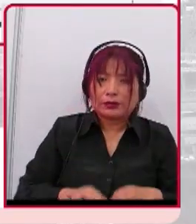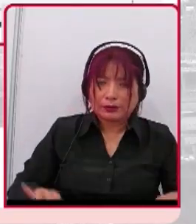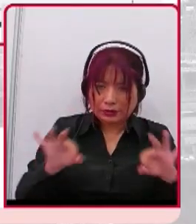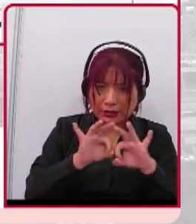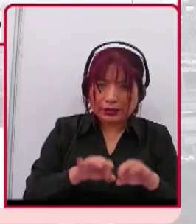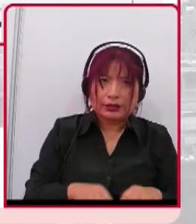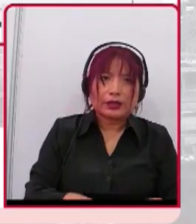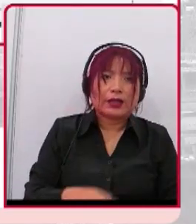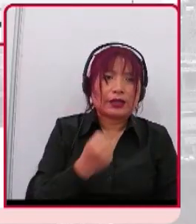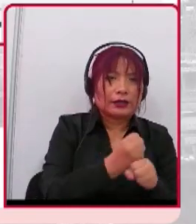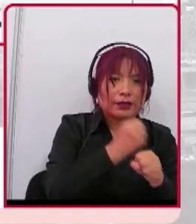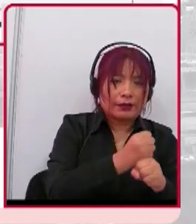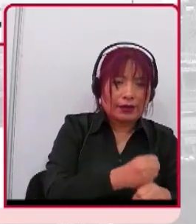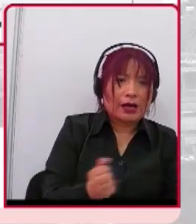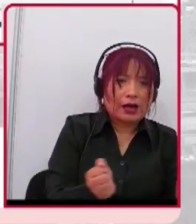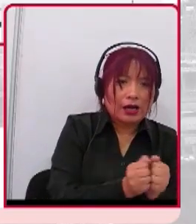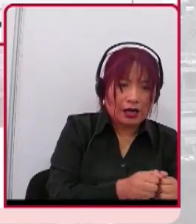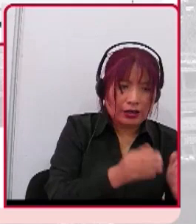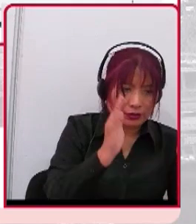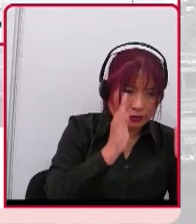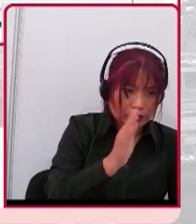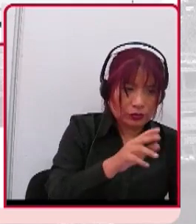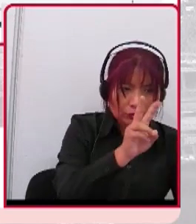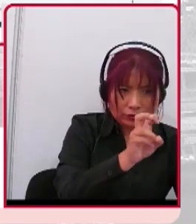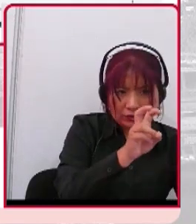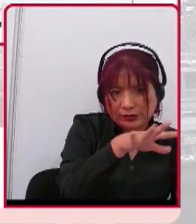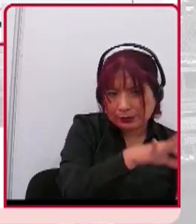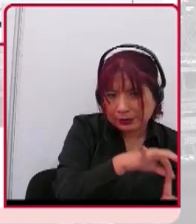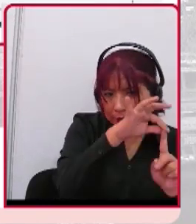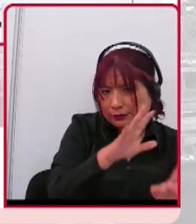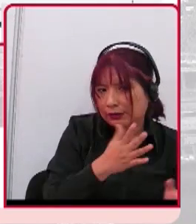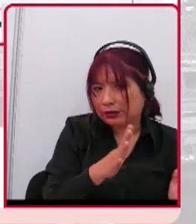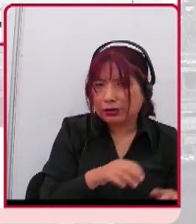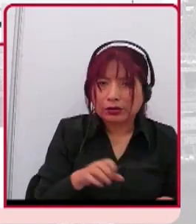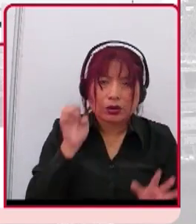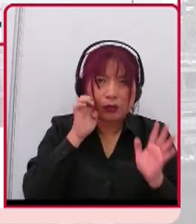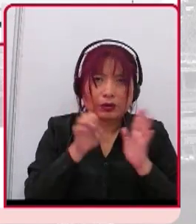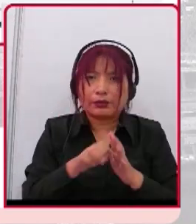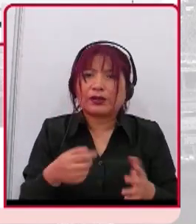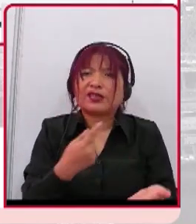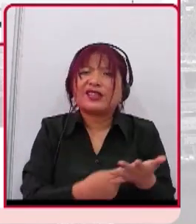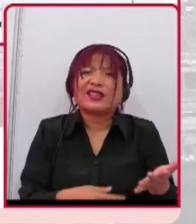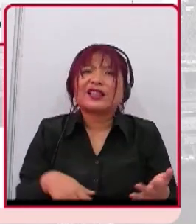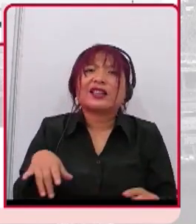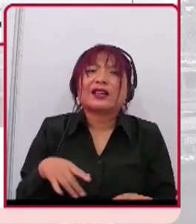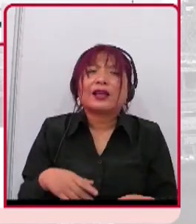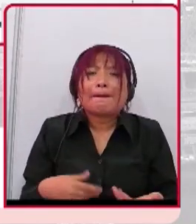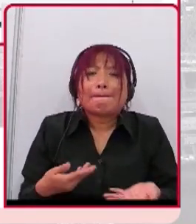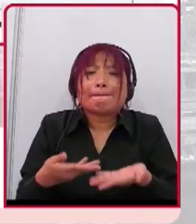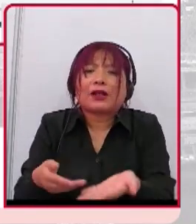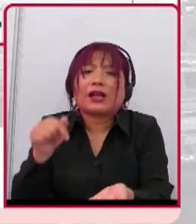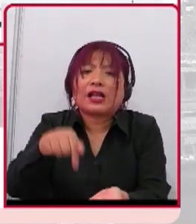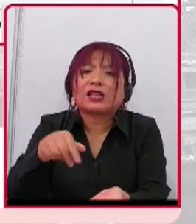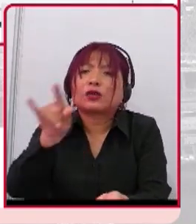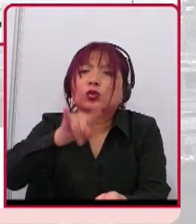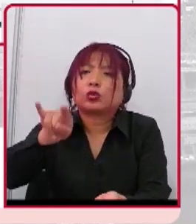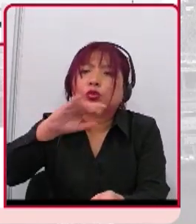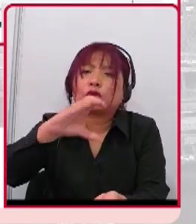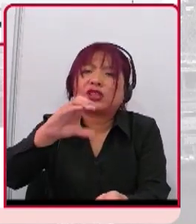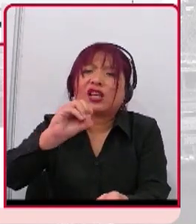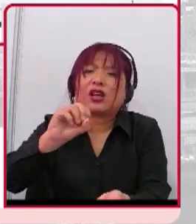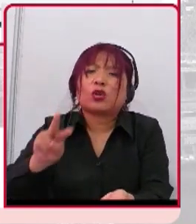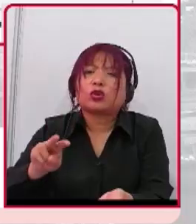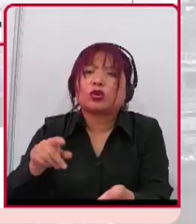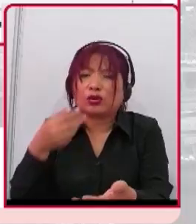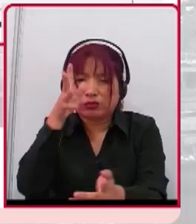bajo escenarios, ¿no? ¿Qué sucedía si trabajábamos sin el uso de CO2? Ya para el año